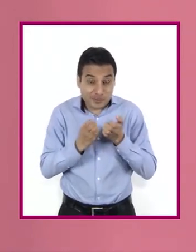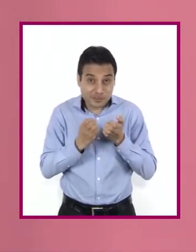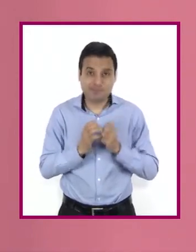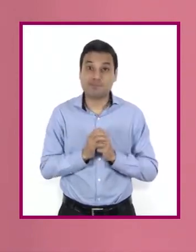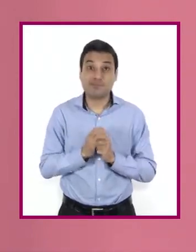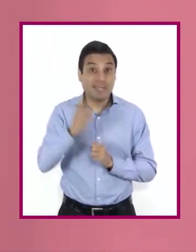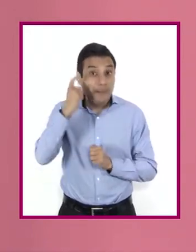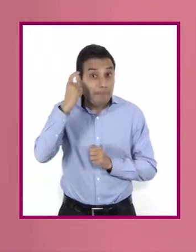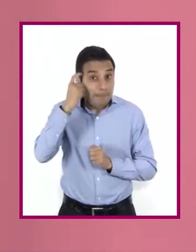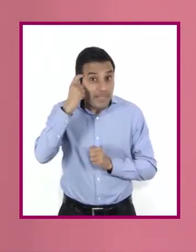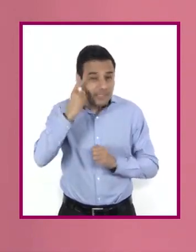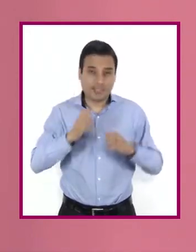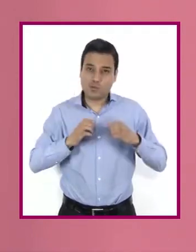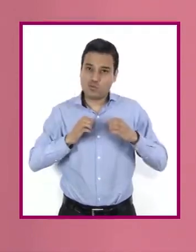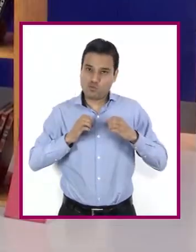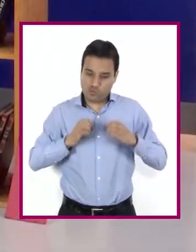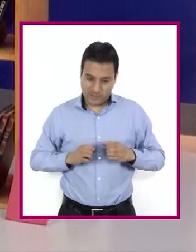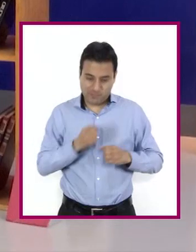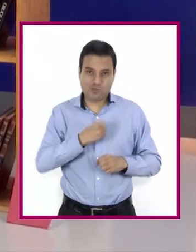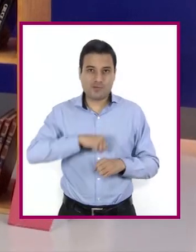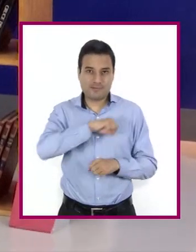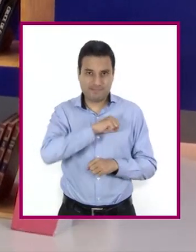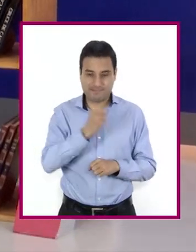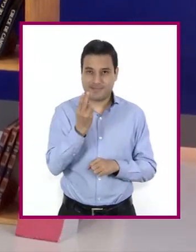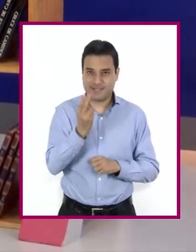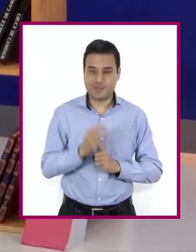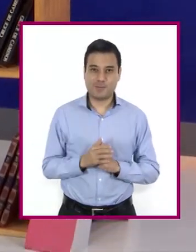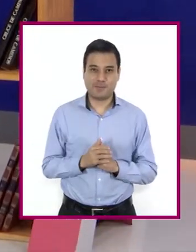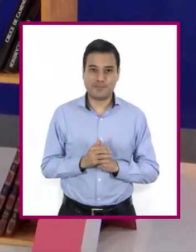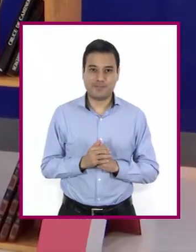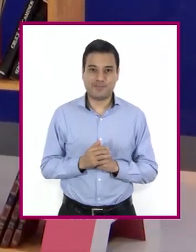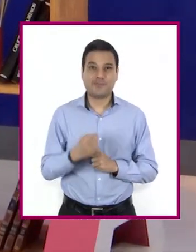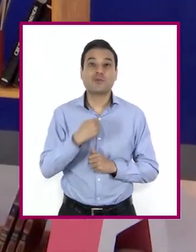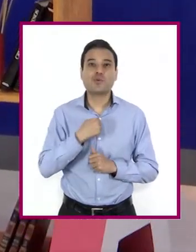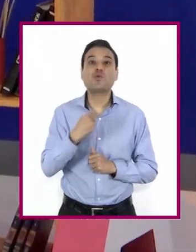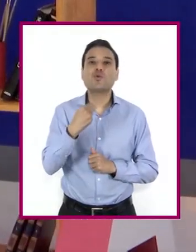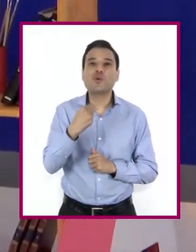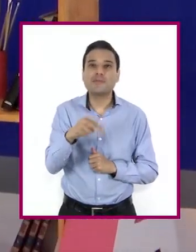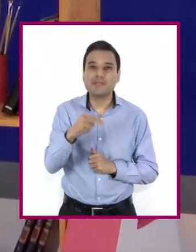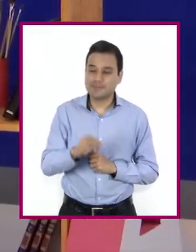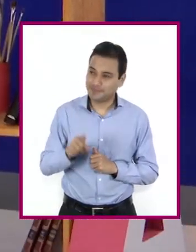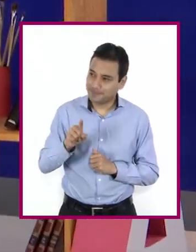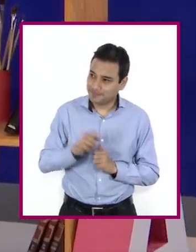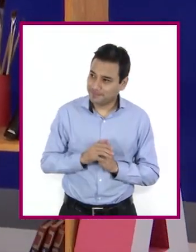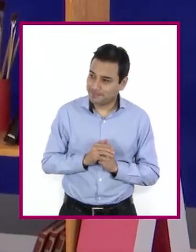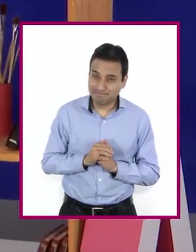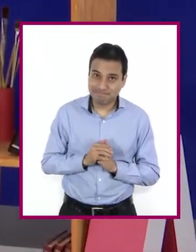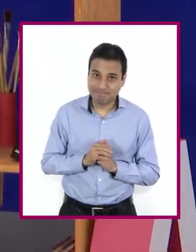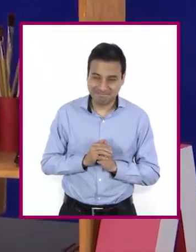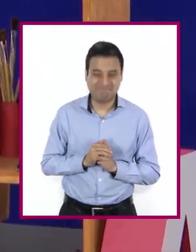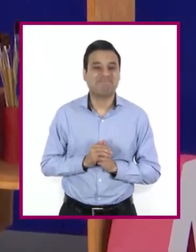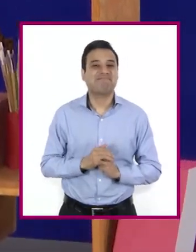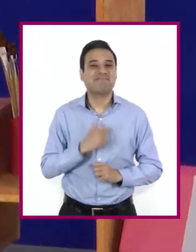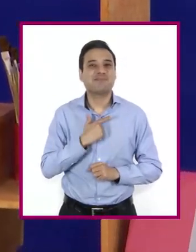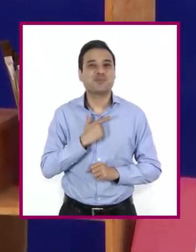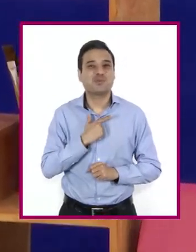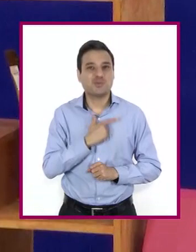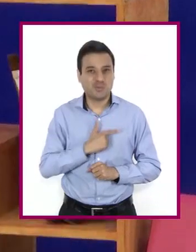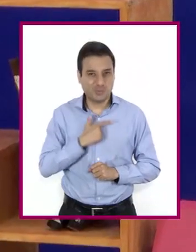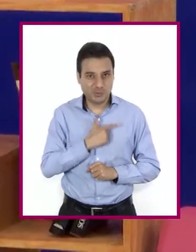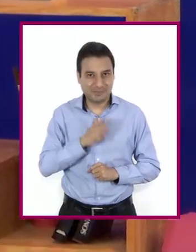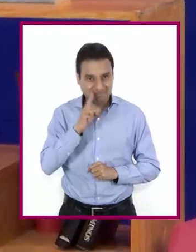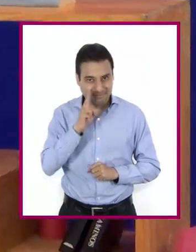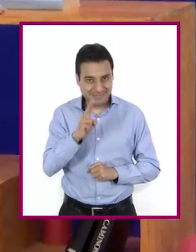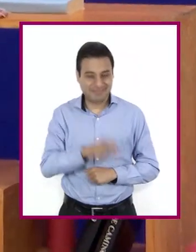que mente sana, en cuerpo sano. Soy la profesora Corina Estefanía Flores González y efectivamente es un gusto encontrarnos